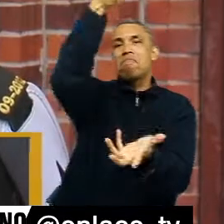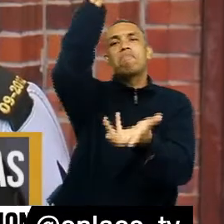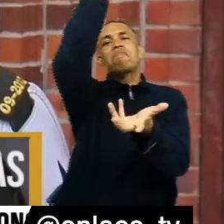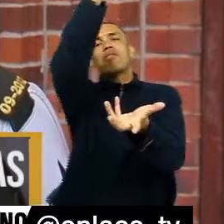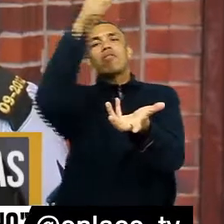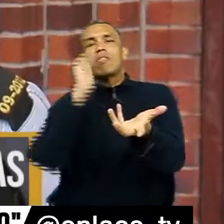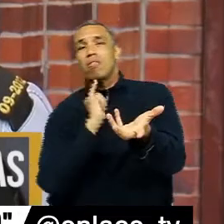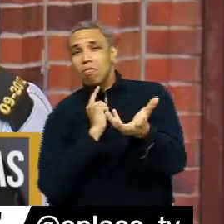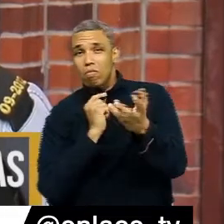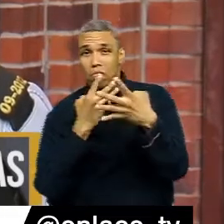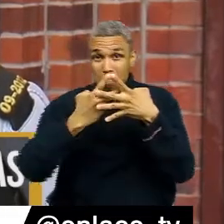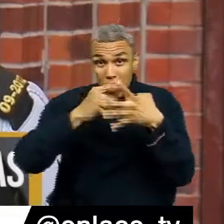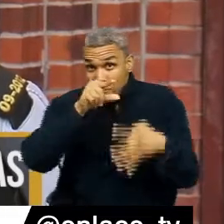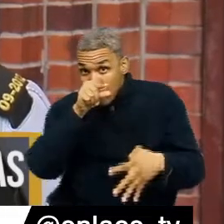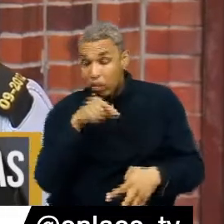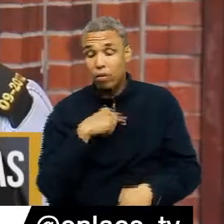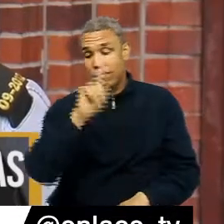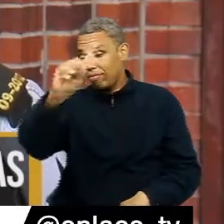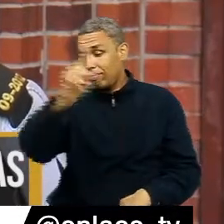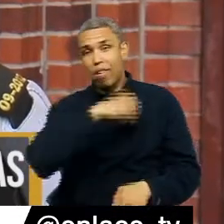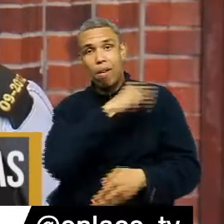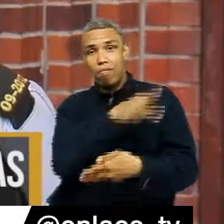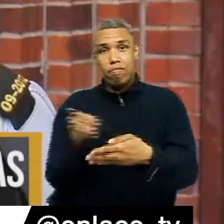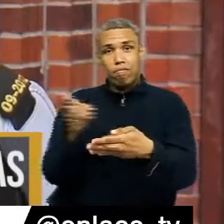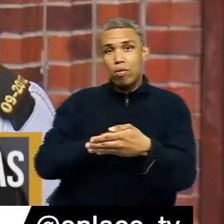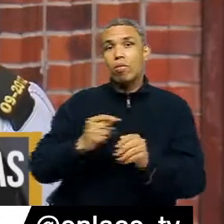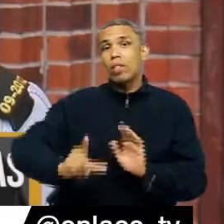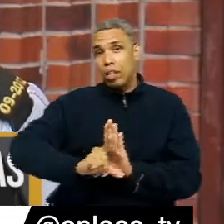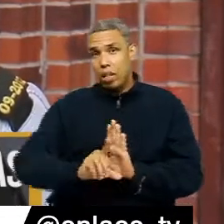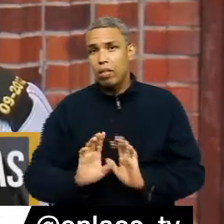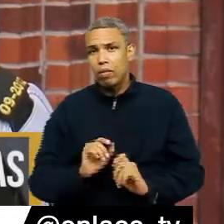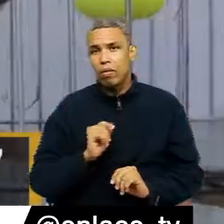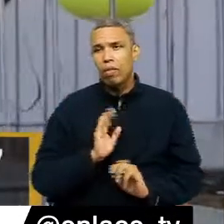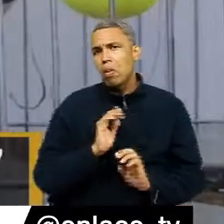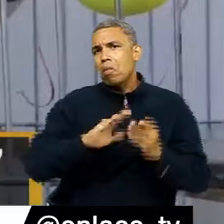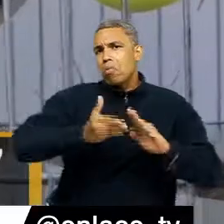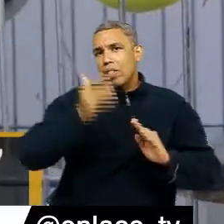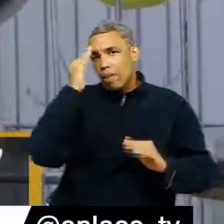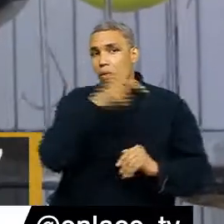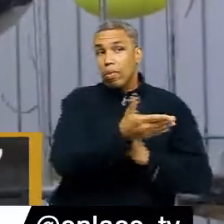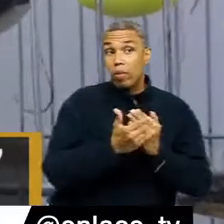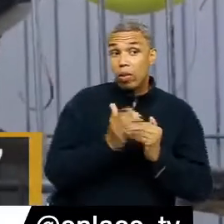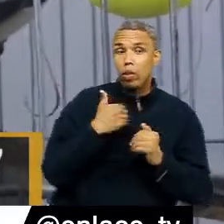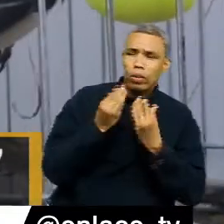que son nativas y faunicas, la cual pues la señora de manera voluntaria hizo la entrega. La